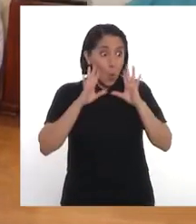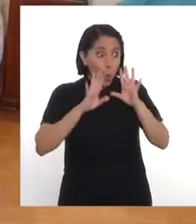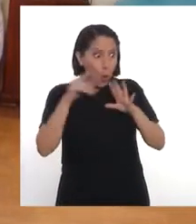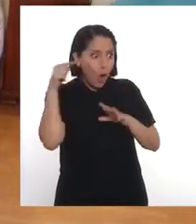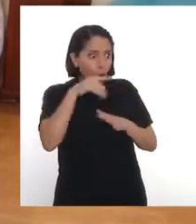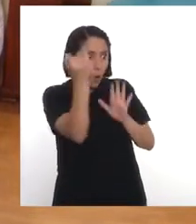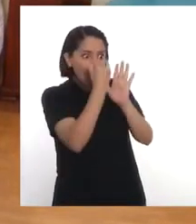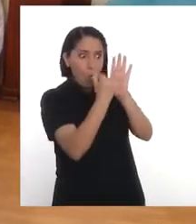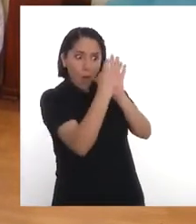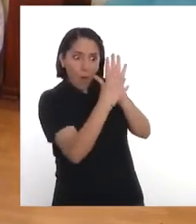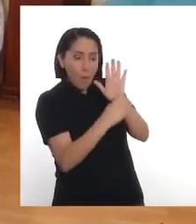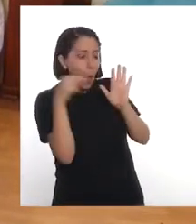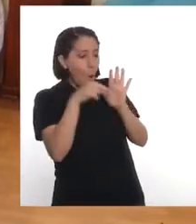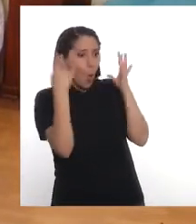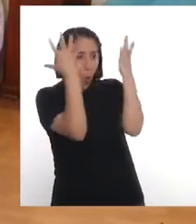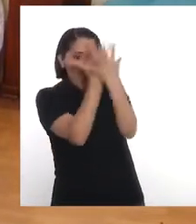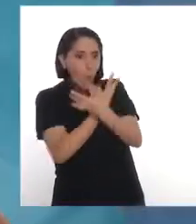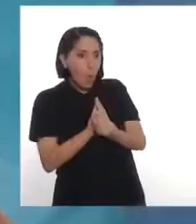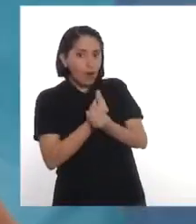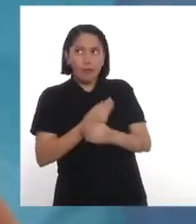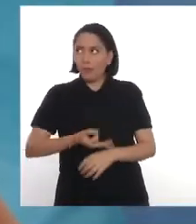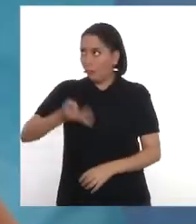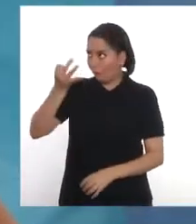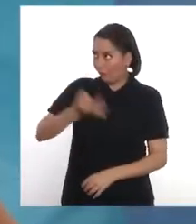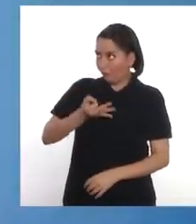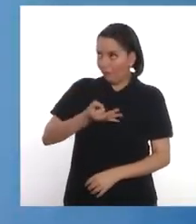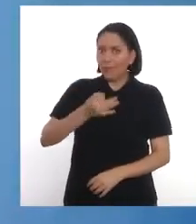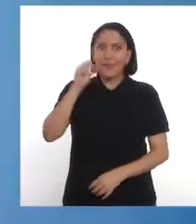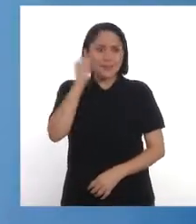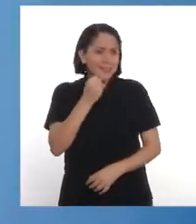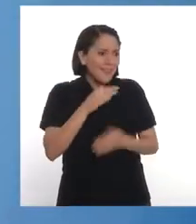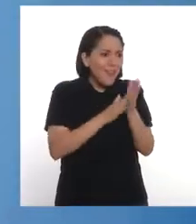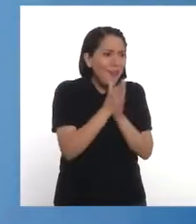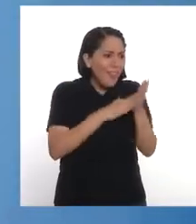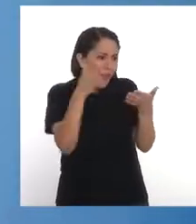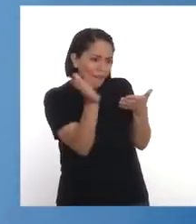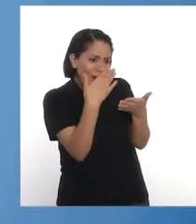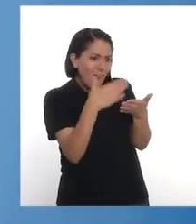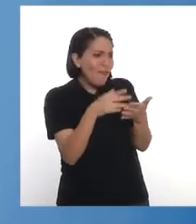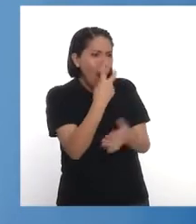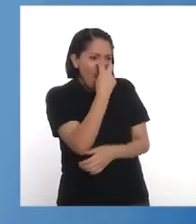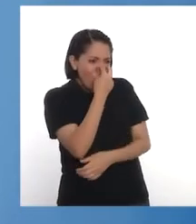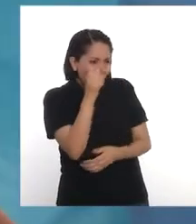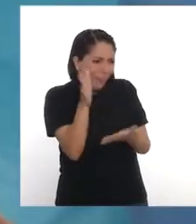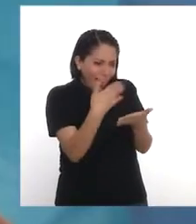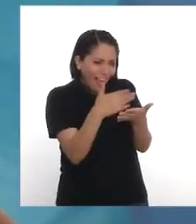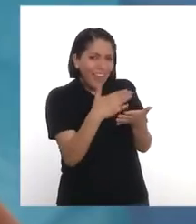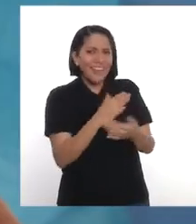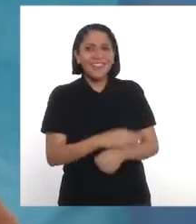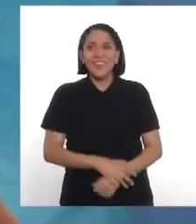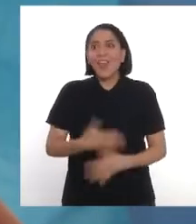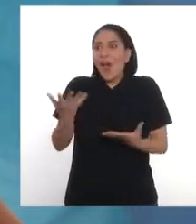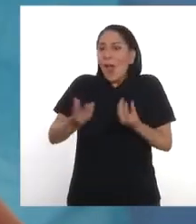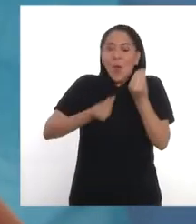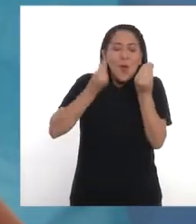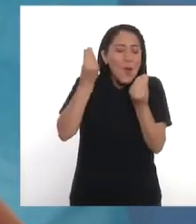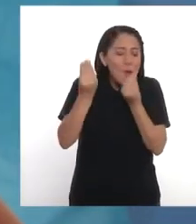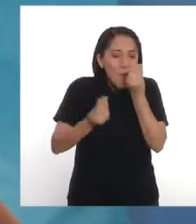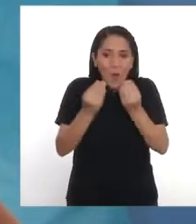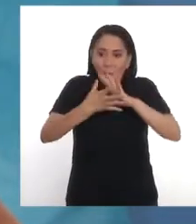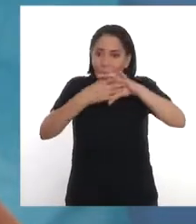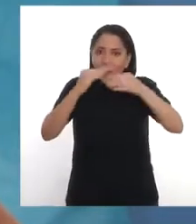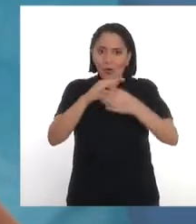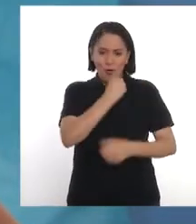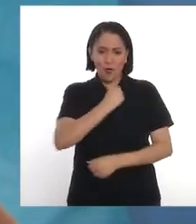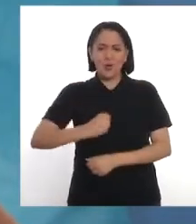¡Wow! Tu cómic está quedando increíble. ¿En serio? Sí, ya quiero leerlo. Me da mucha curiosidad. Es increíble cómo